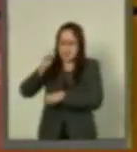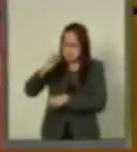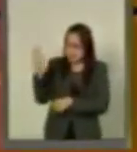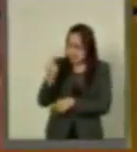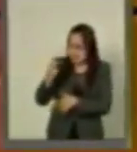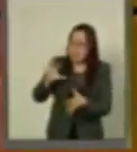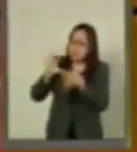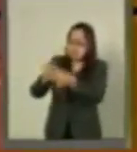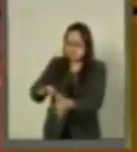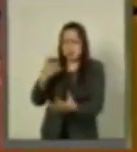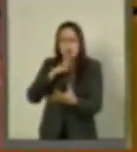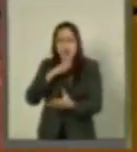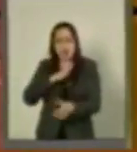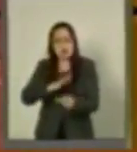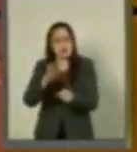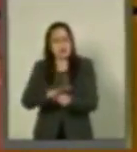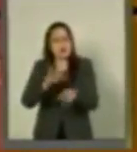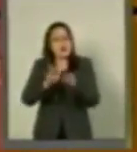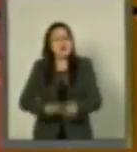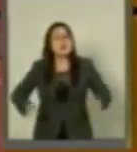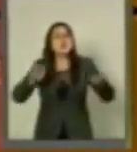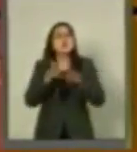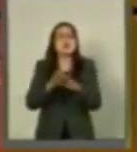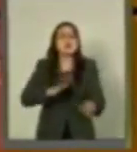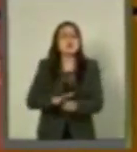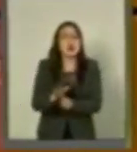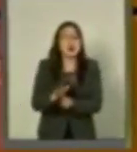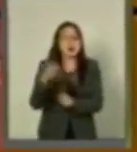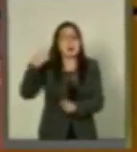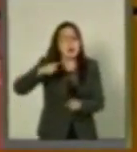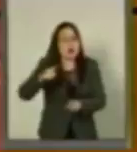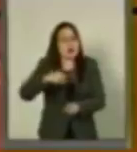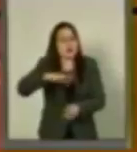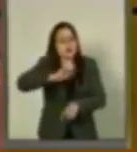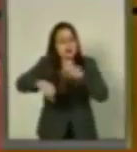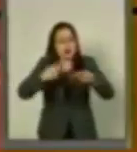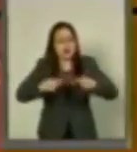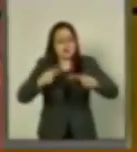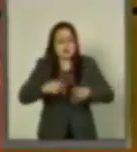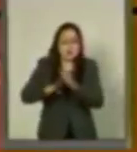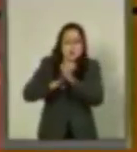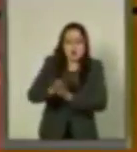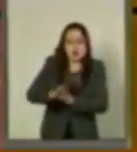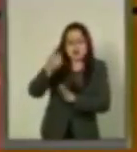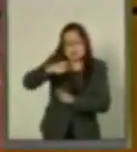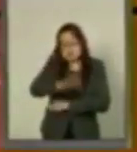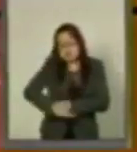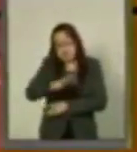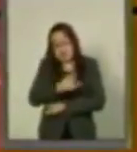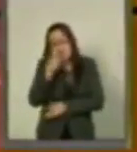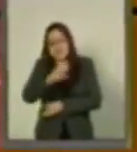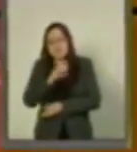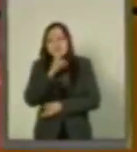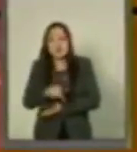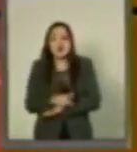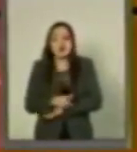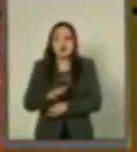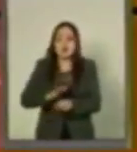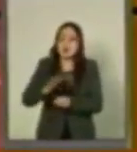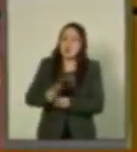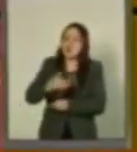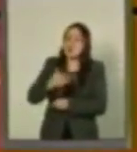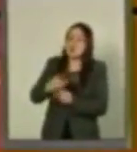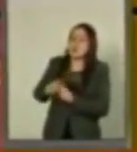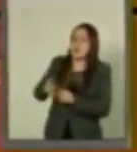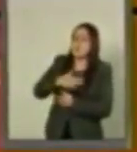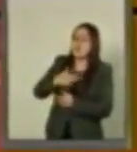requiere, porque lo verdaderamente importante está en el bienestar y progreso de la ciudadanía y no en cálculos